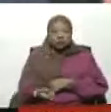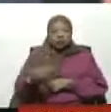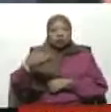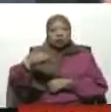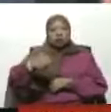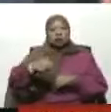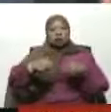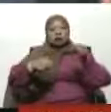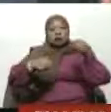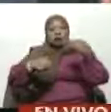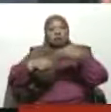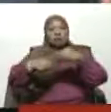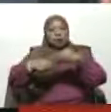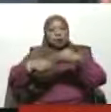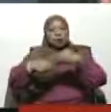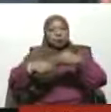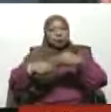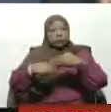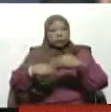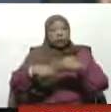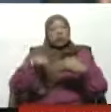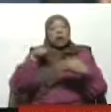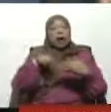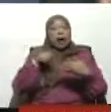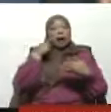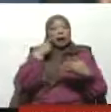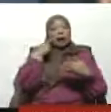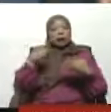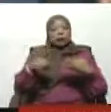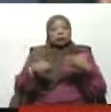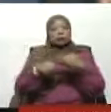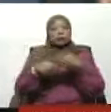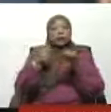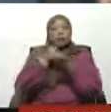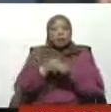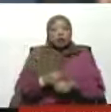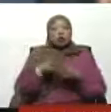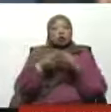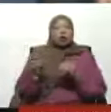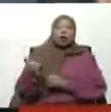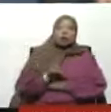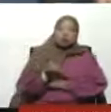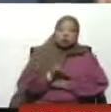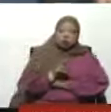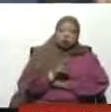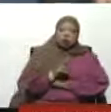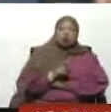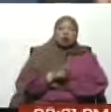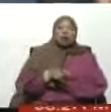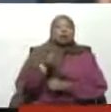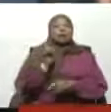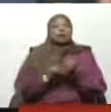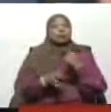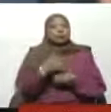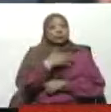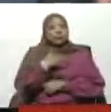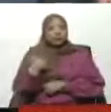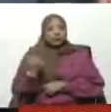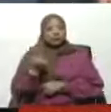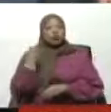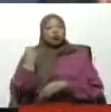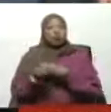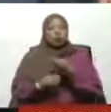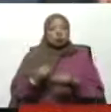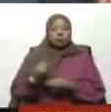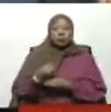entregarle. Está pendiente de todo lo que usted dice y esperándole en todo el territorio nacional. Porque la gente quiere comentarle cosas